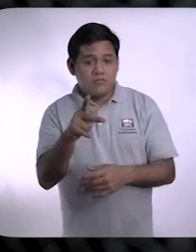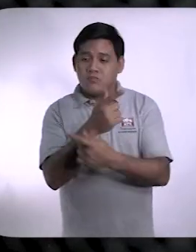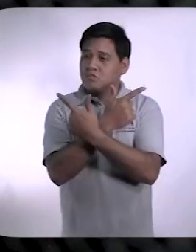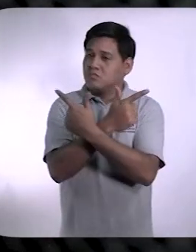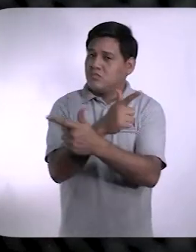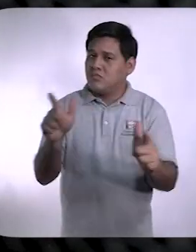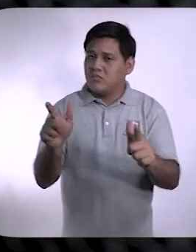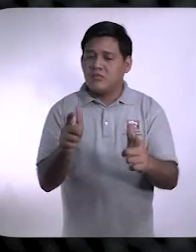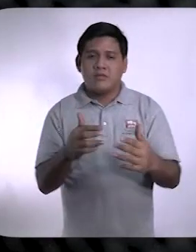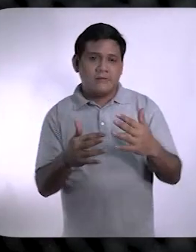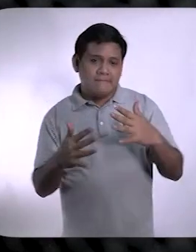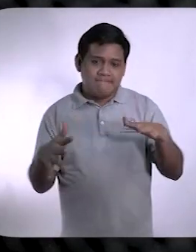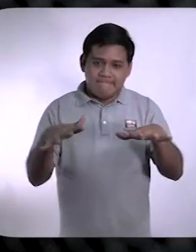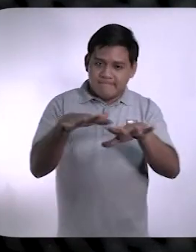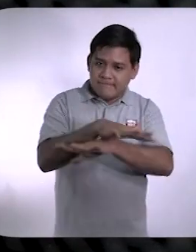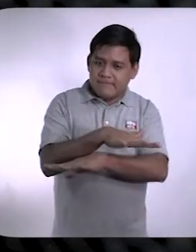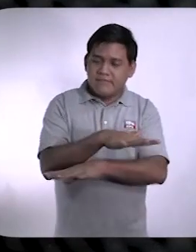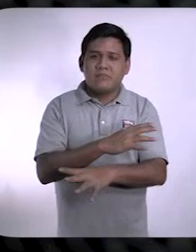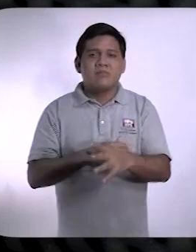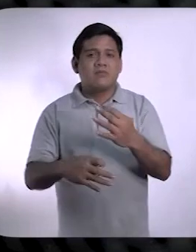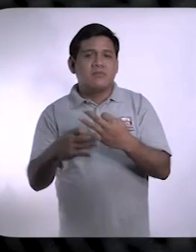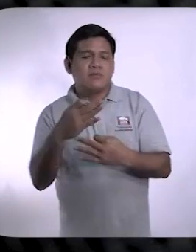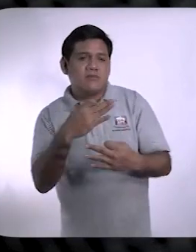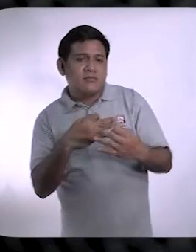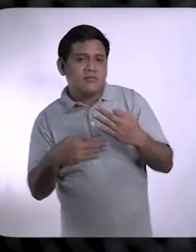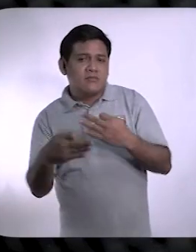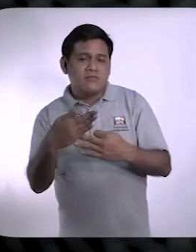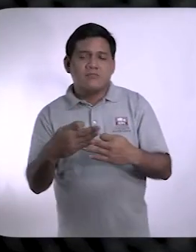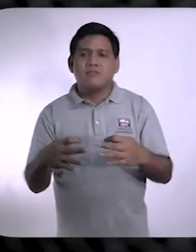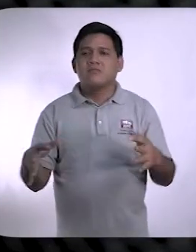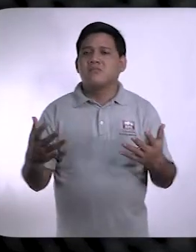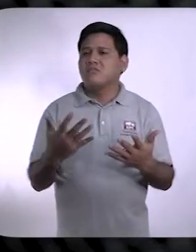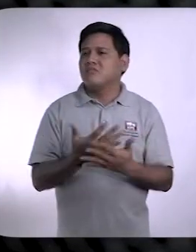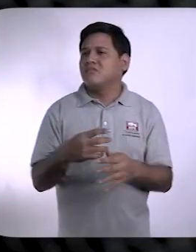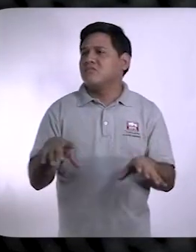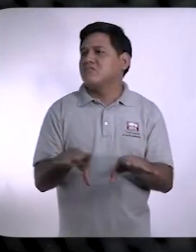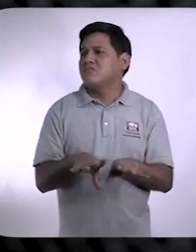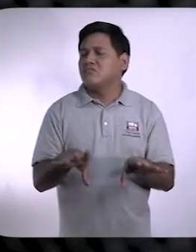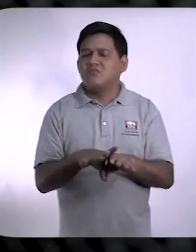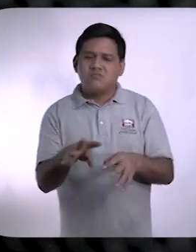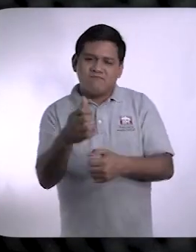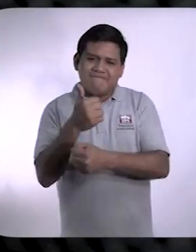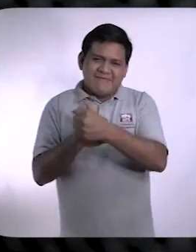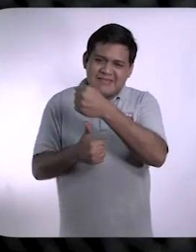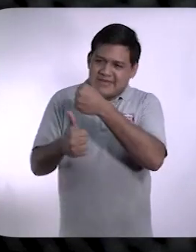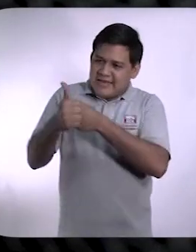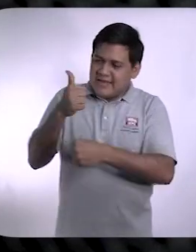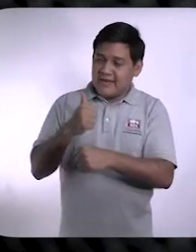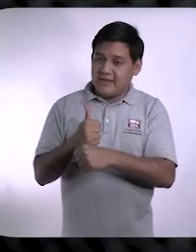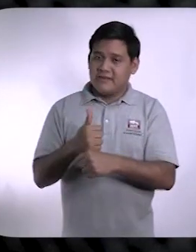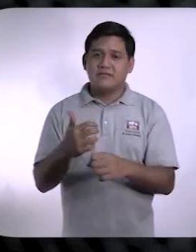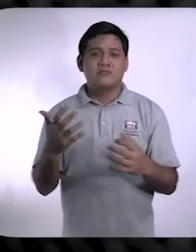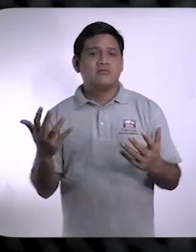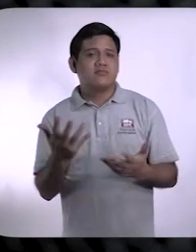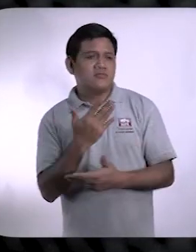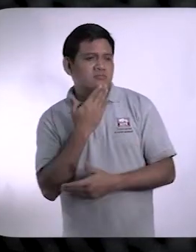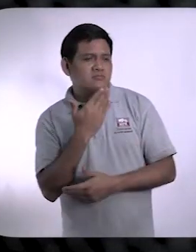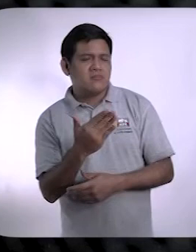ha evolucionado históricamente de cómo estábamos en tiempo atrás, pues se han dado